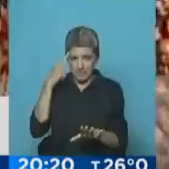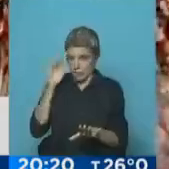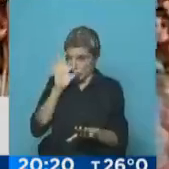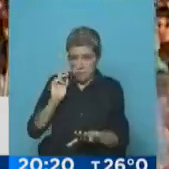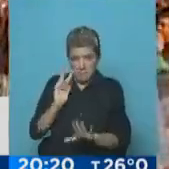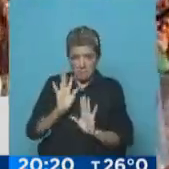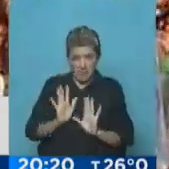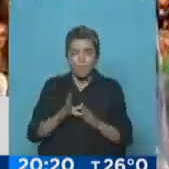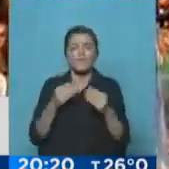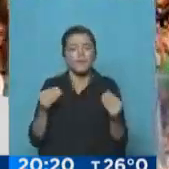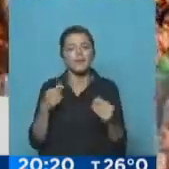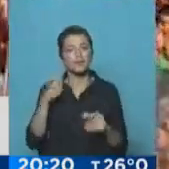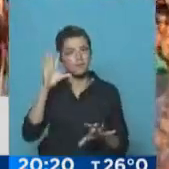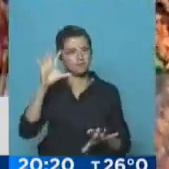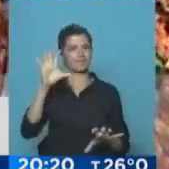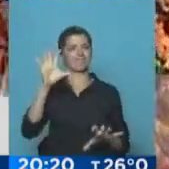Y